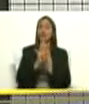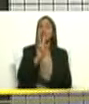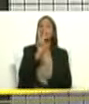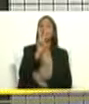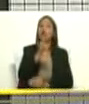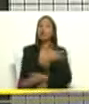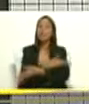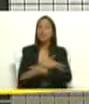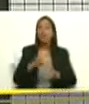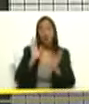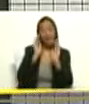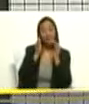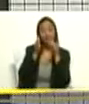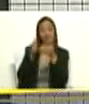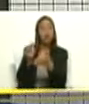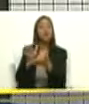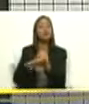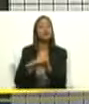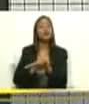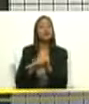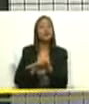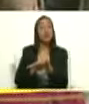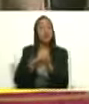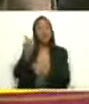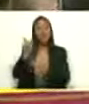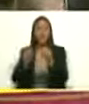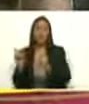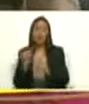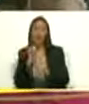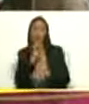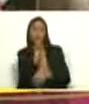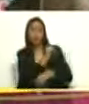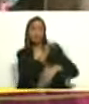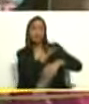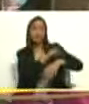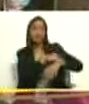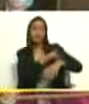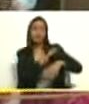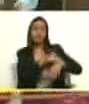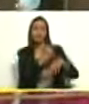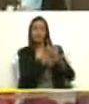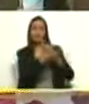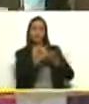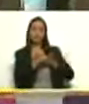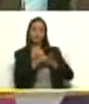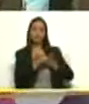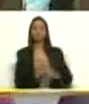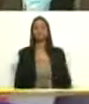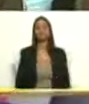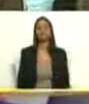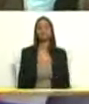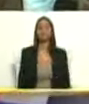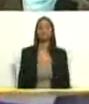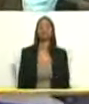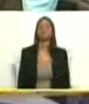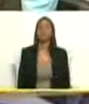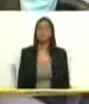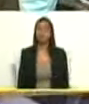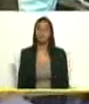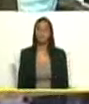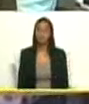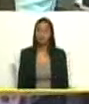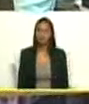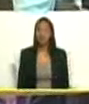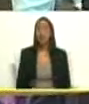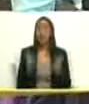resueltos en año y Med toma datos de eso vamos a hablar en el programa no puedo